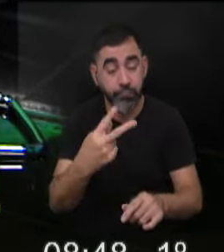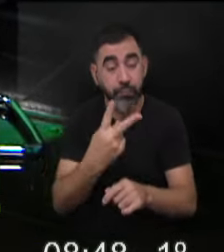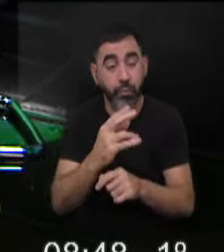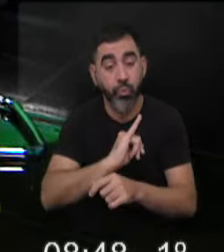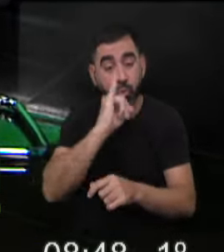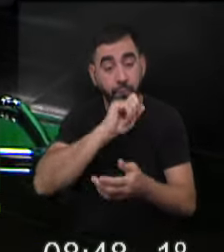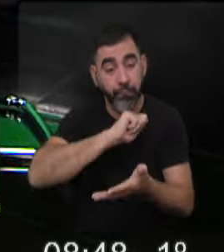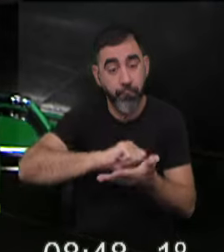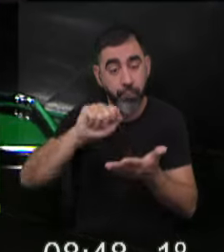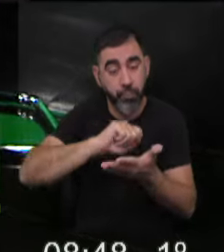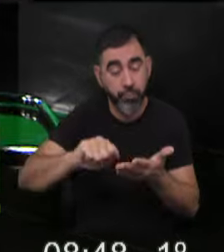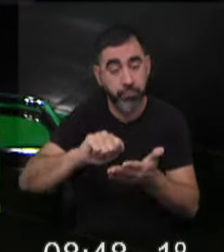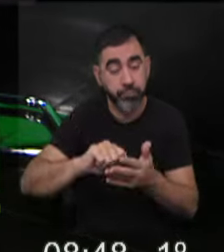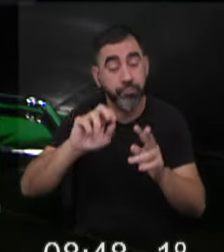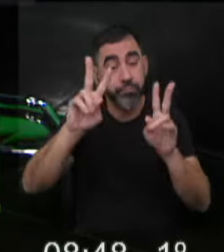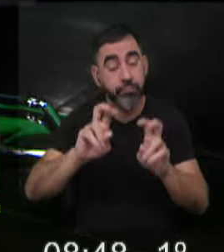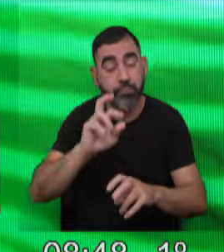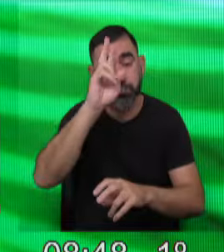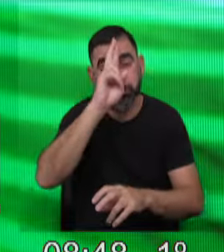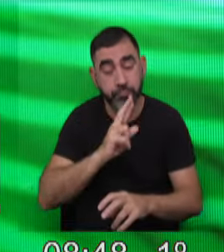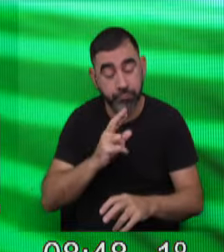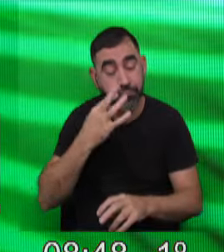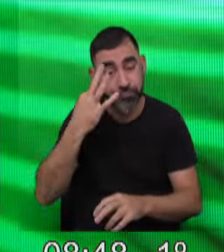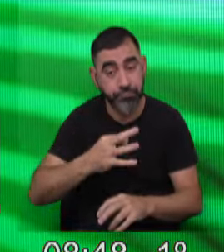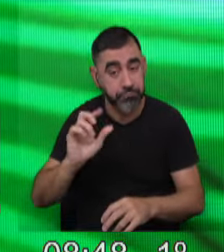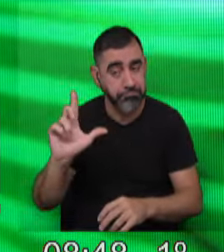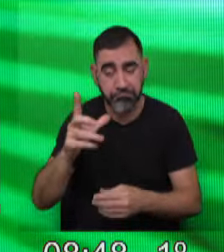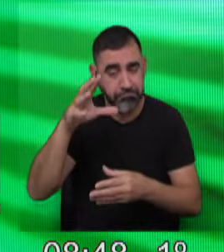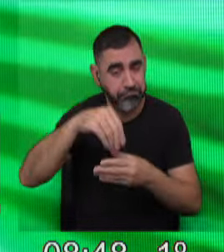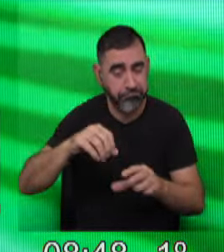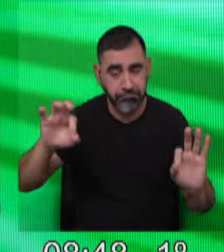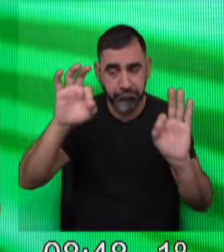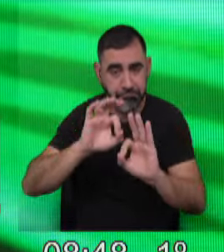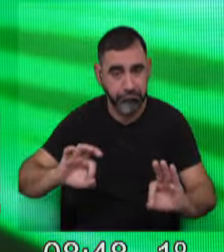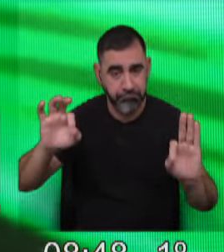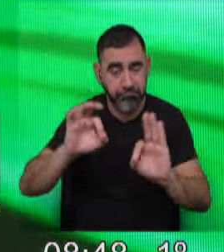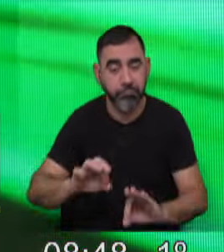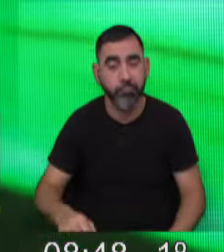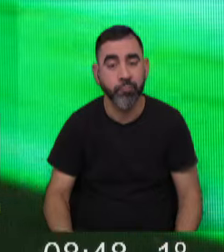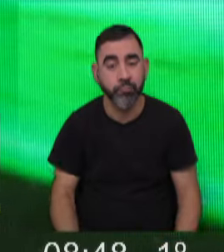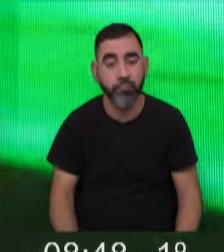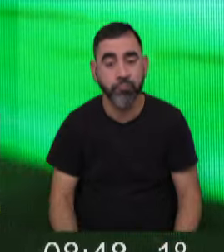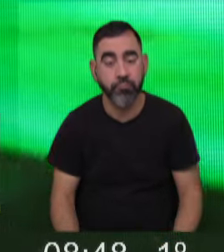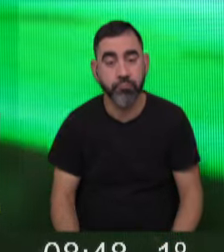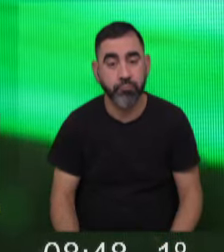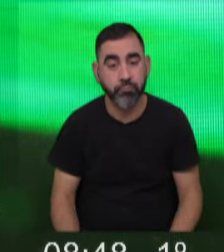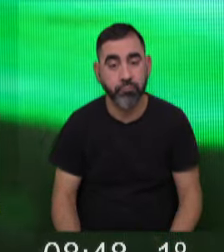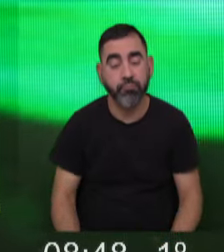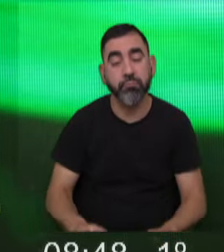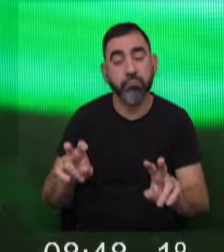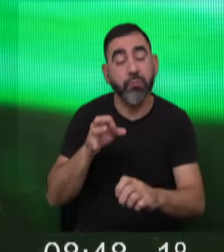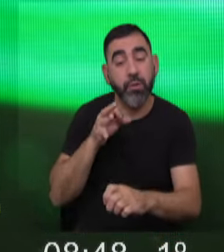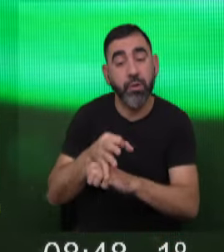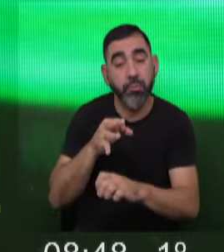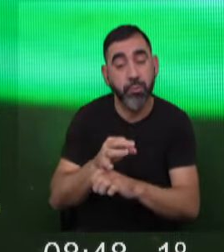informe, y de vuelta, la variable étnico-racial es un elemento que no es considerado en general. Y esto que decías de la capacitación, una de